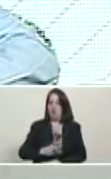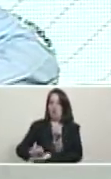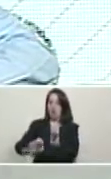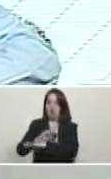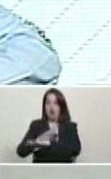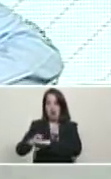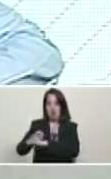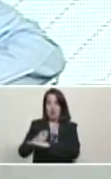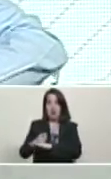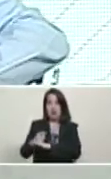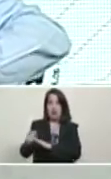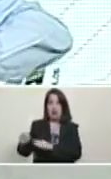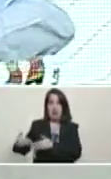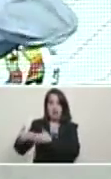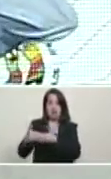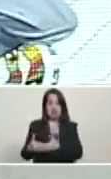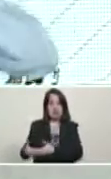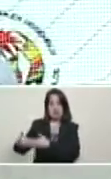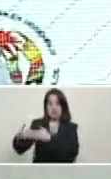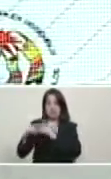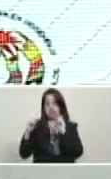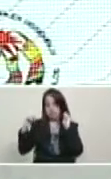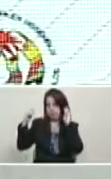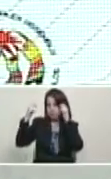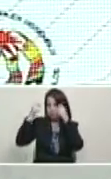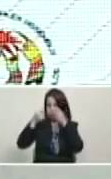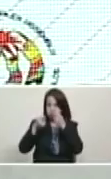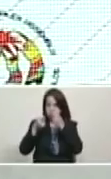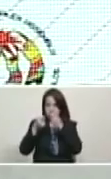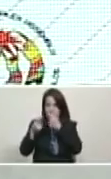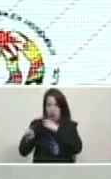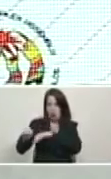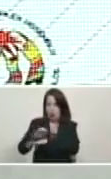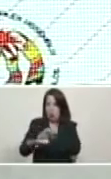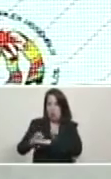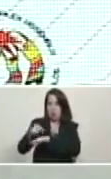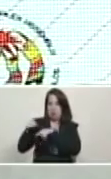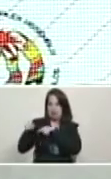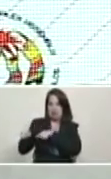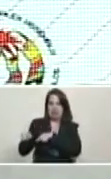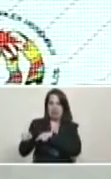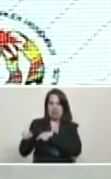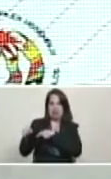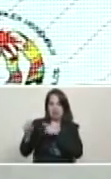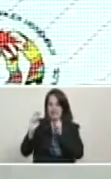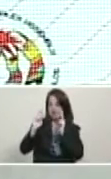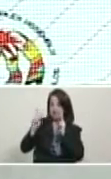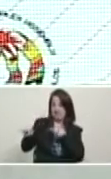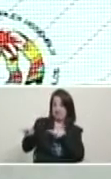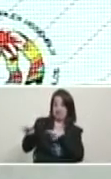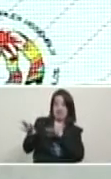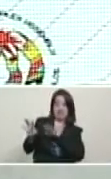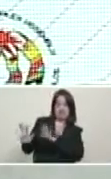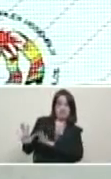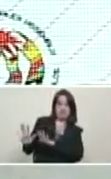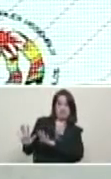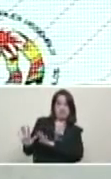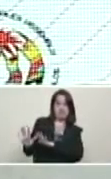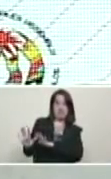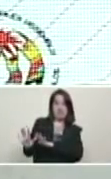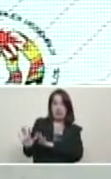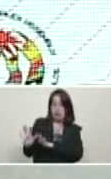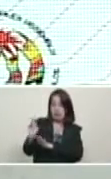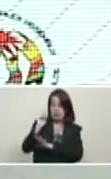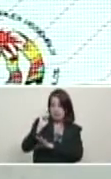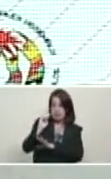blanca del club clubs clan no lo podemos ni ver lo podemos